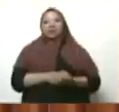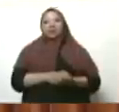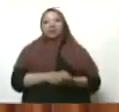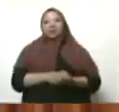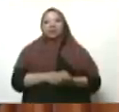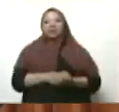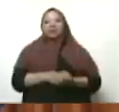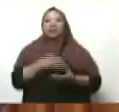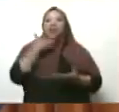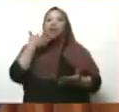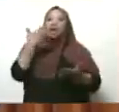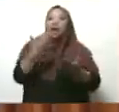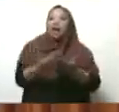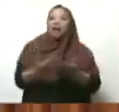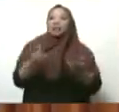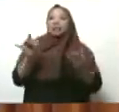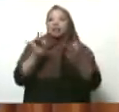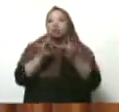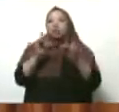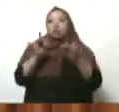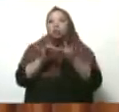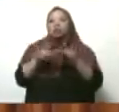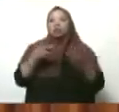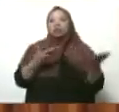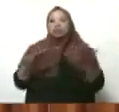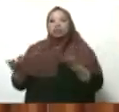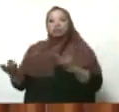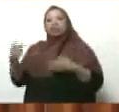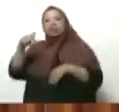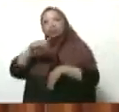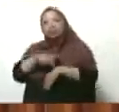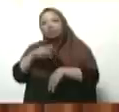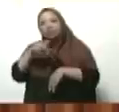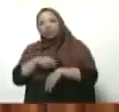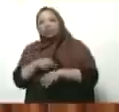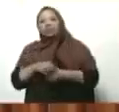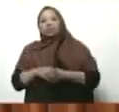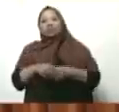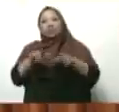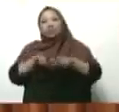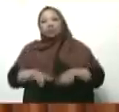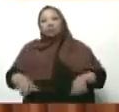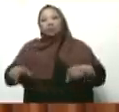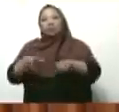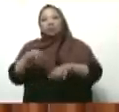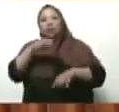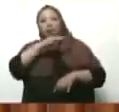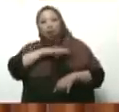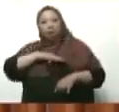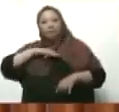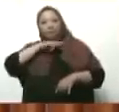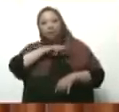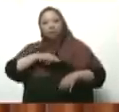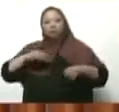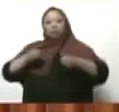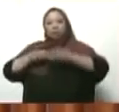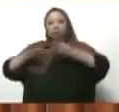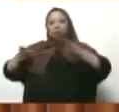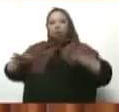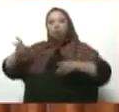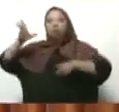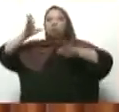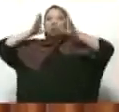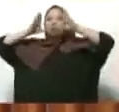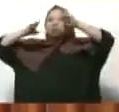así es marín gracias por el contacto informativo que establecemos a esta hora desde la sede del ministerio público y de inmediato vamos a escuchar